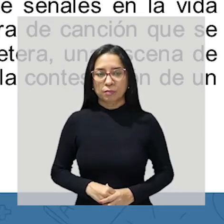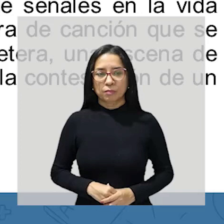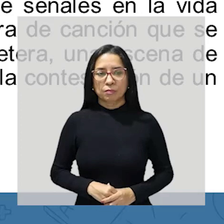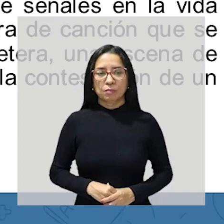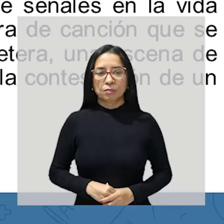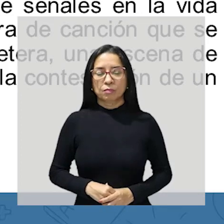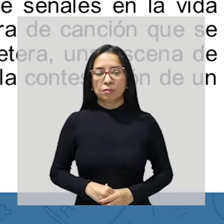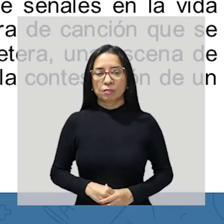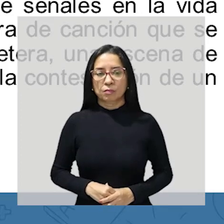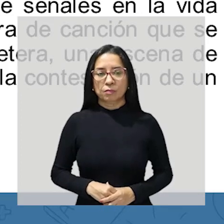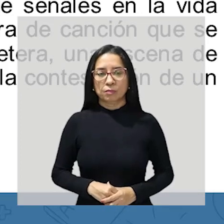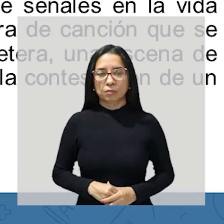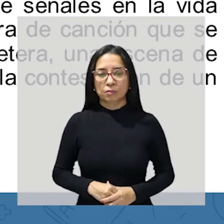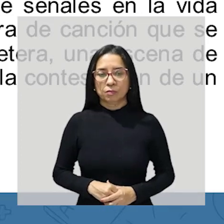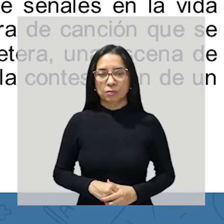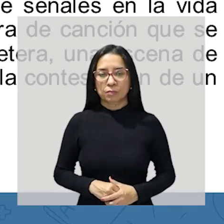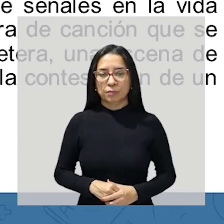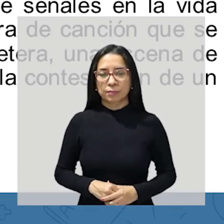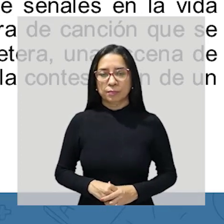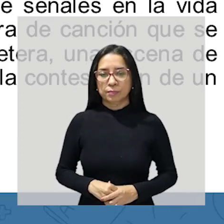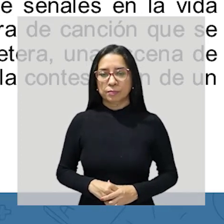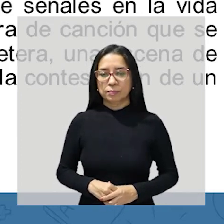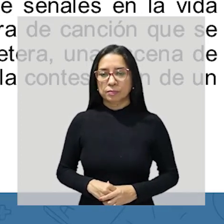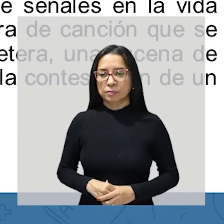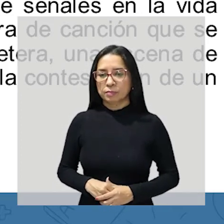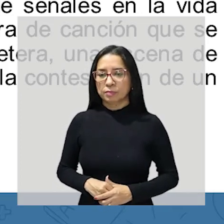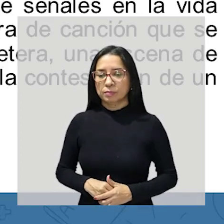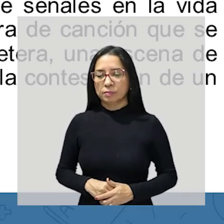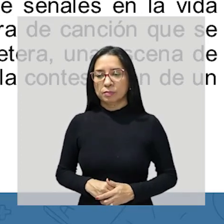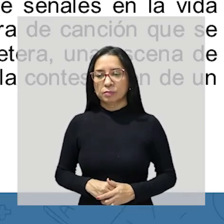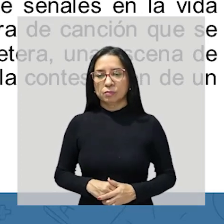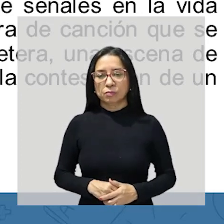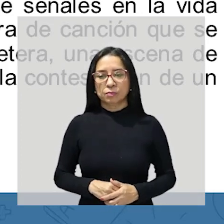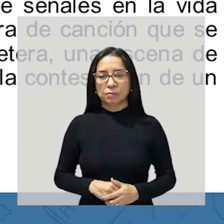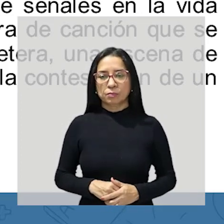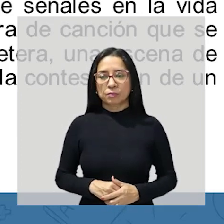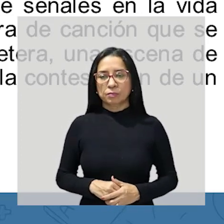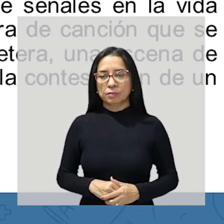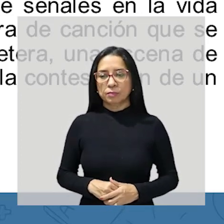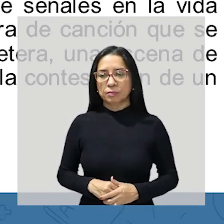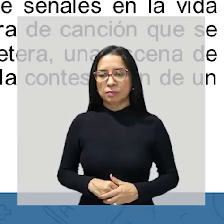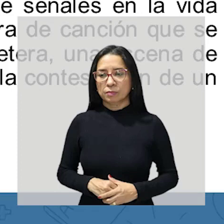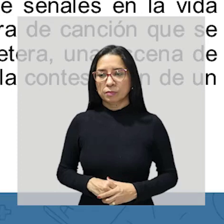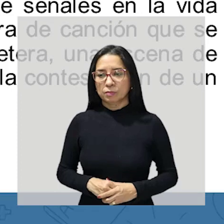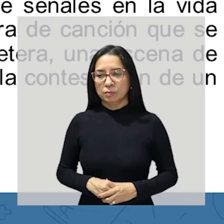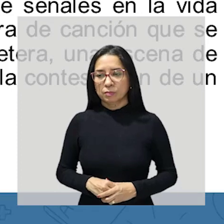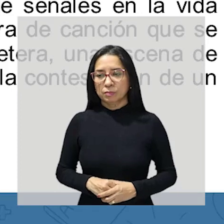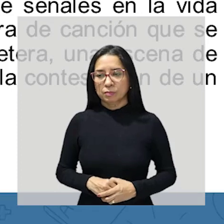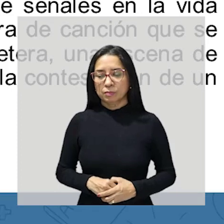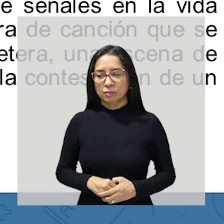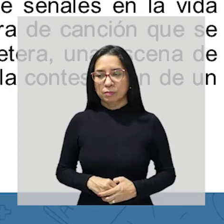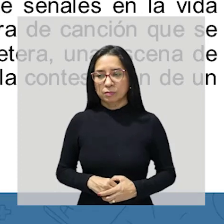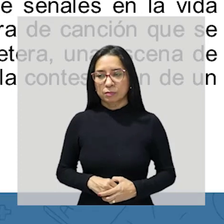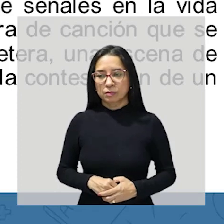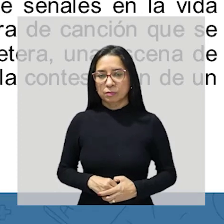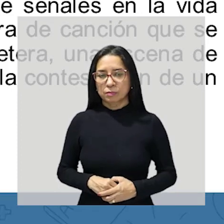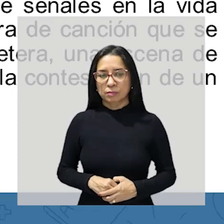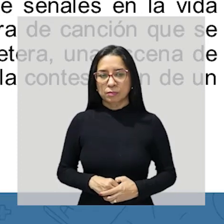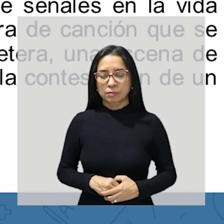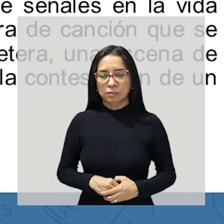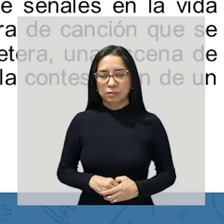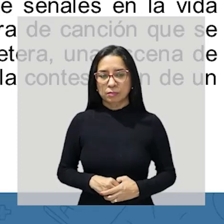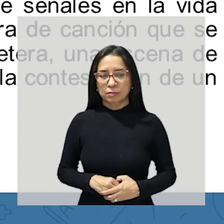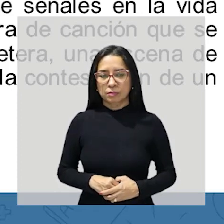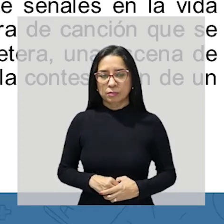simbólica. Una incubación puede tener también respuesta en forma de señales en la